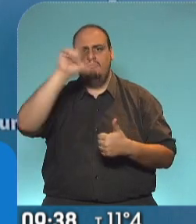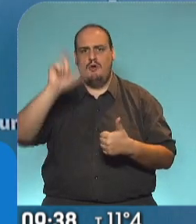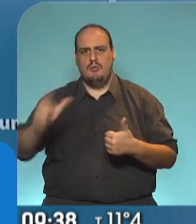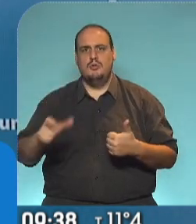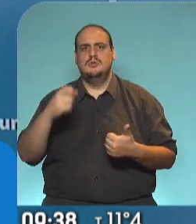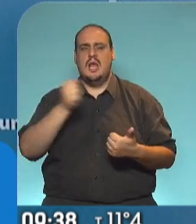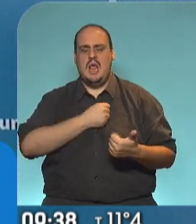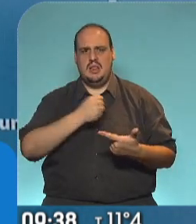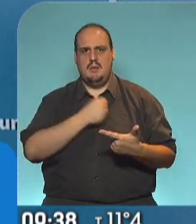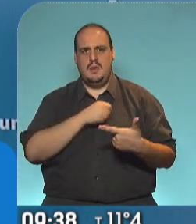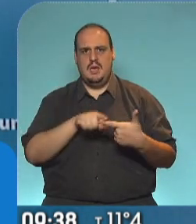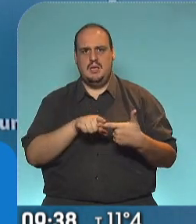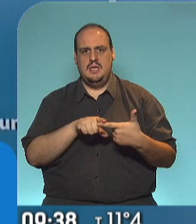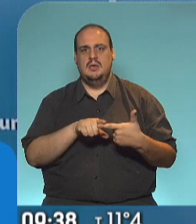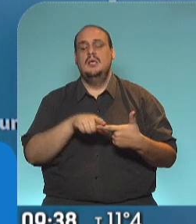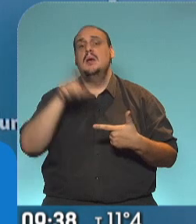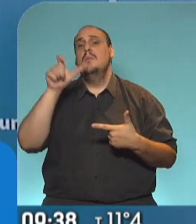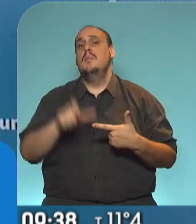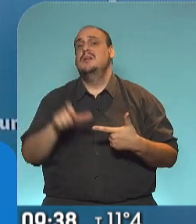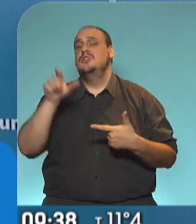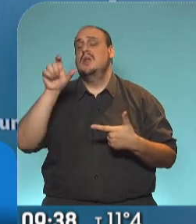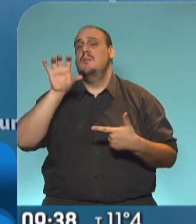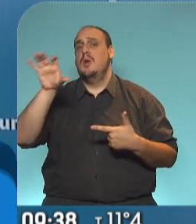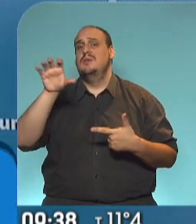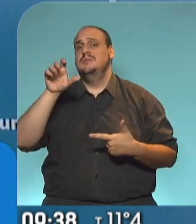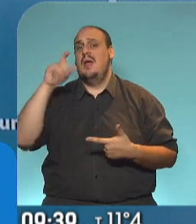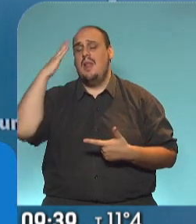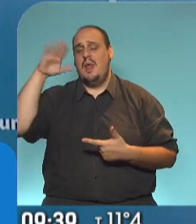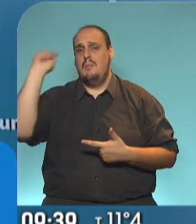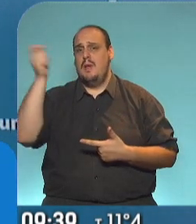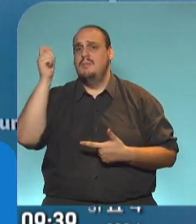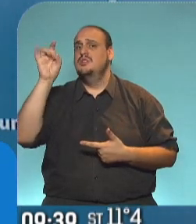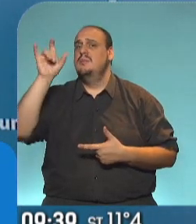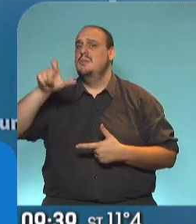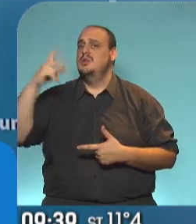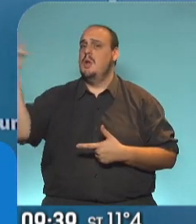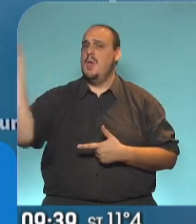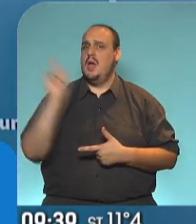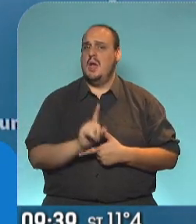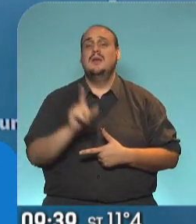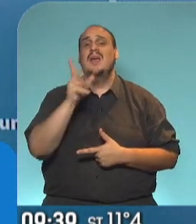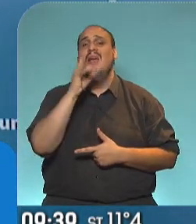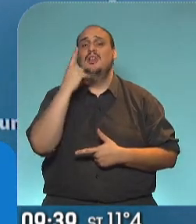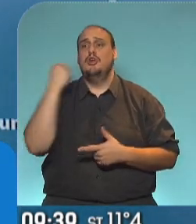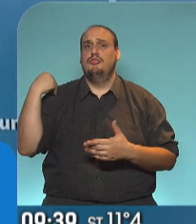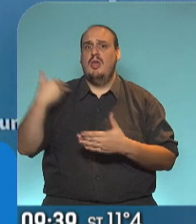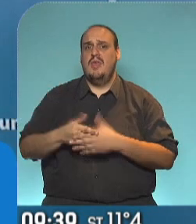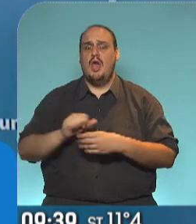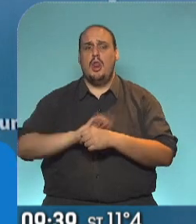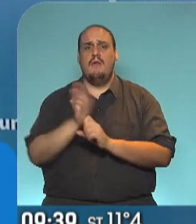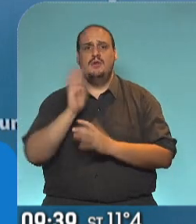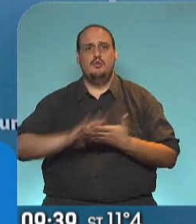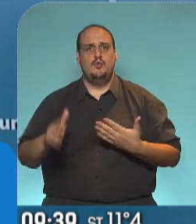y catamarca son los casos importados en la provincia de la pampa y tienen más de 14 días sin presentar casos